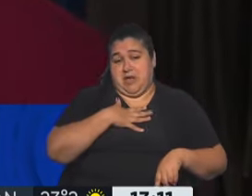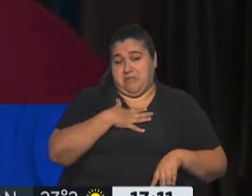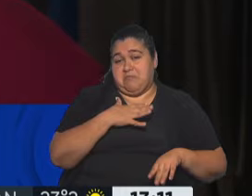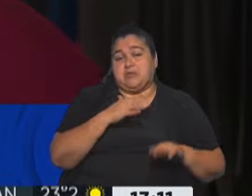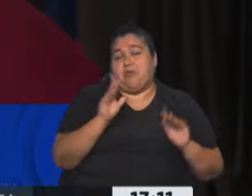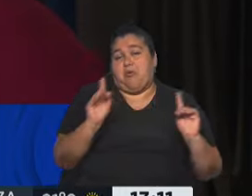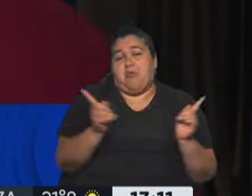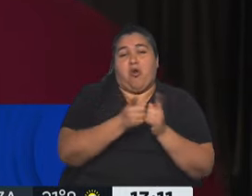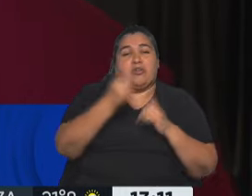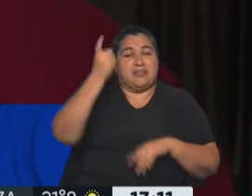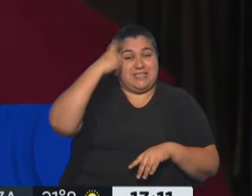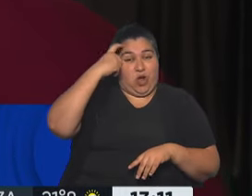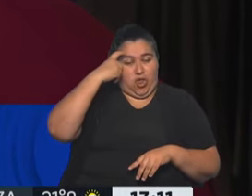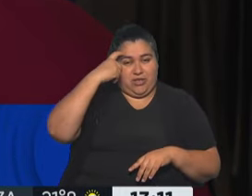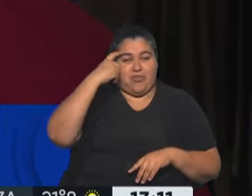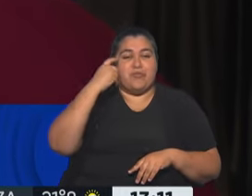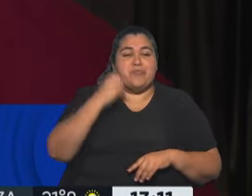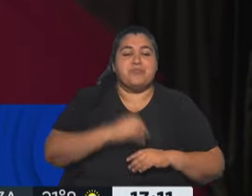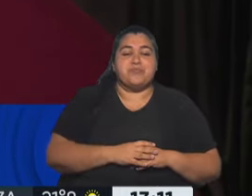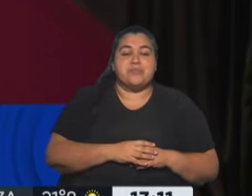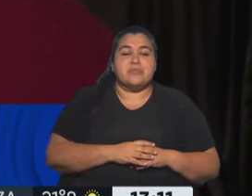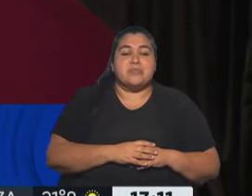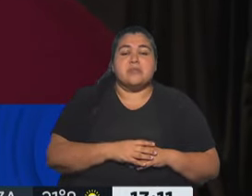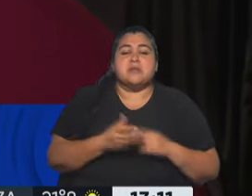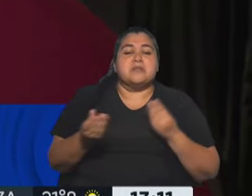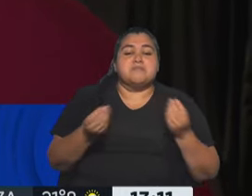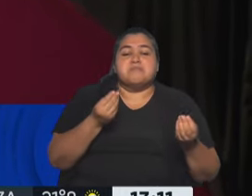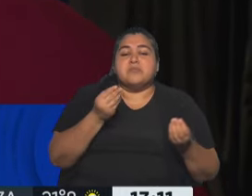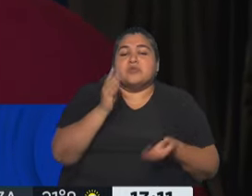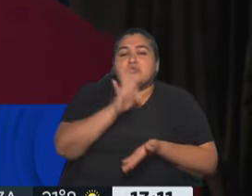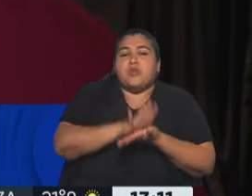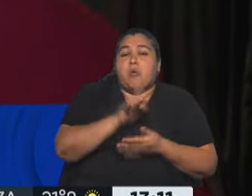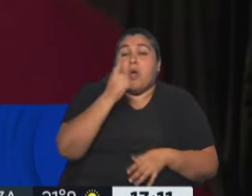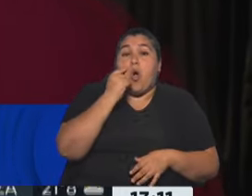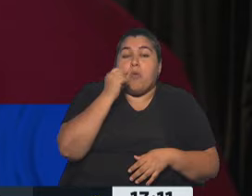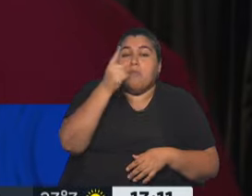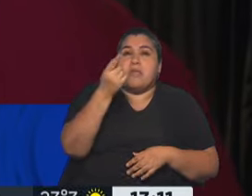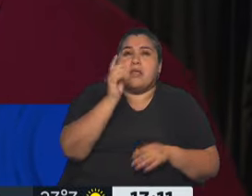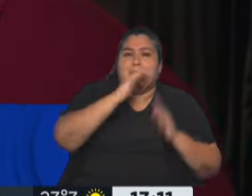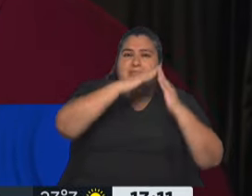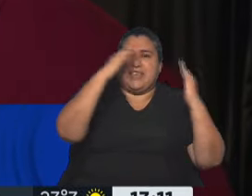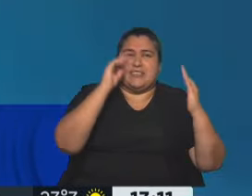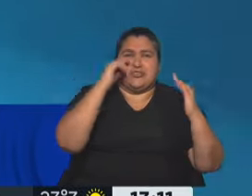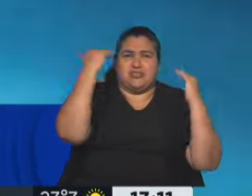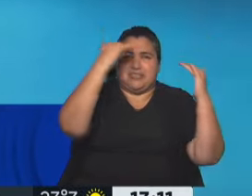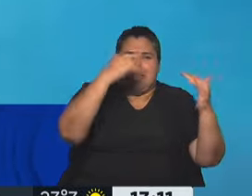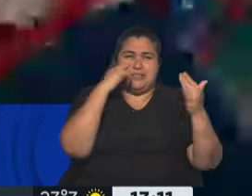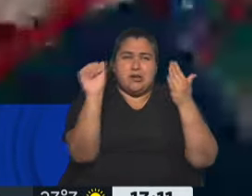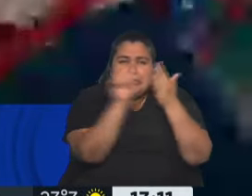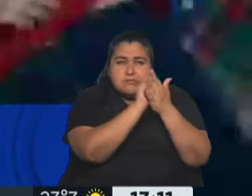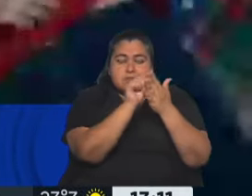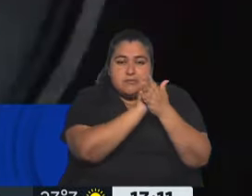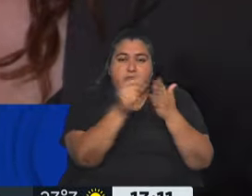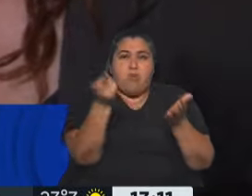thriller psicológico que trata de un hombre que tiene que sacar una mancha que está en el techo y le aparece una y otra vez. De eso se trata el